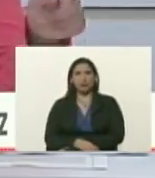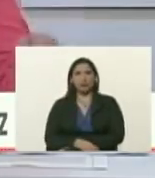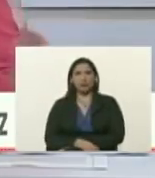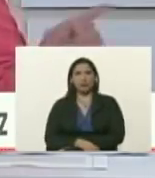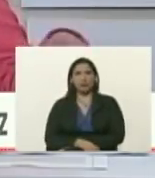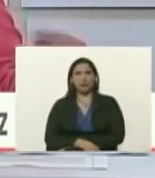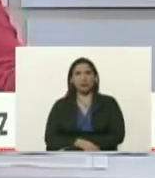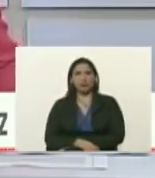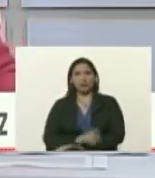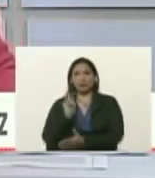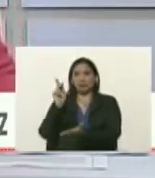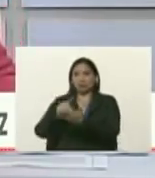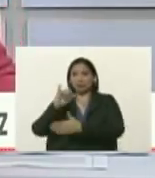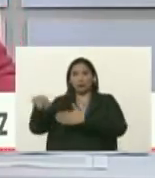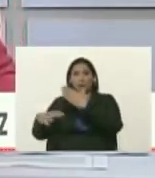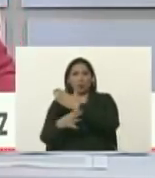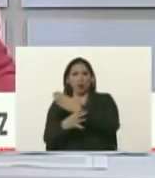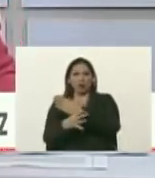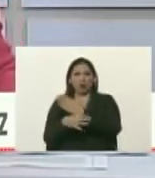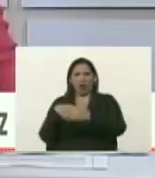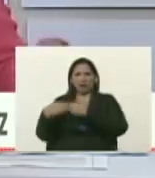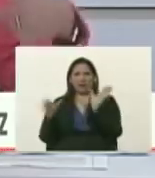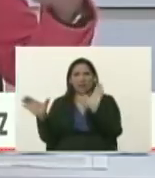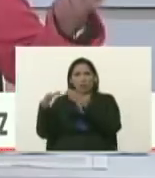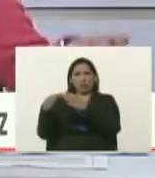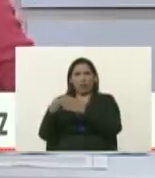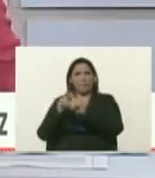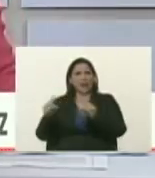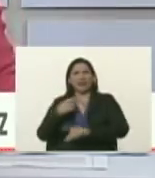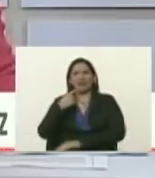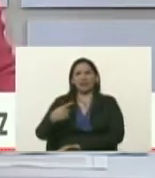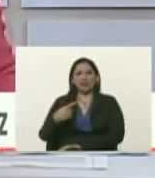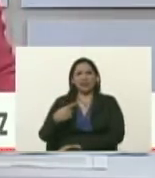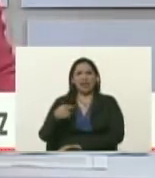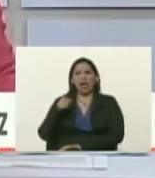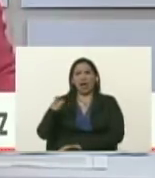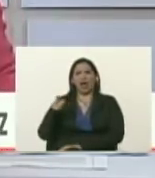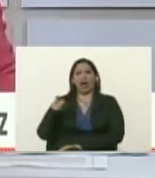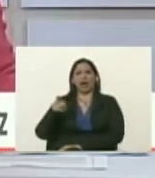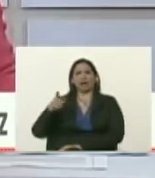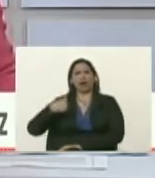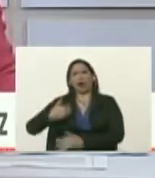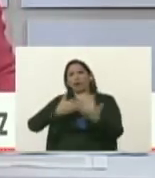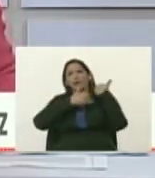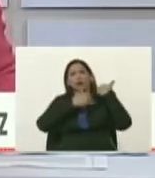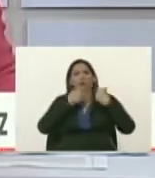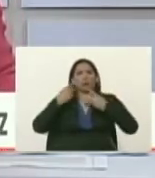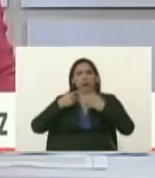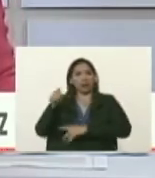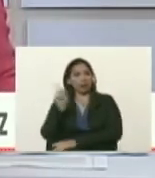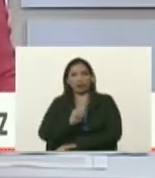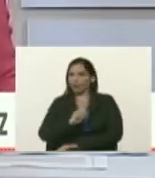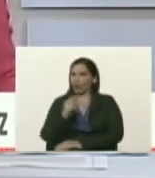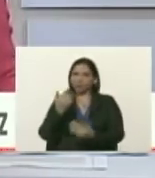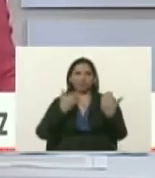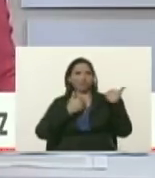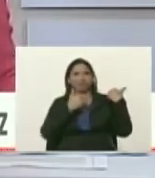Él viene aquí a hacer esas reuniones para decir que es un actor político. Él no es un actor